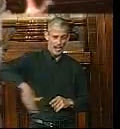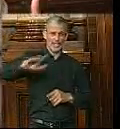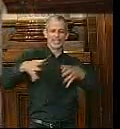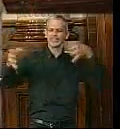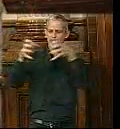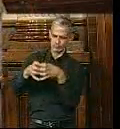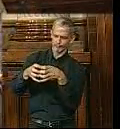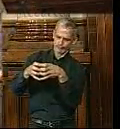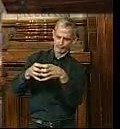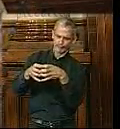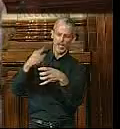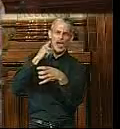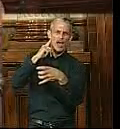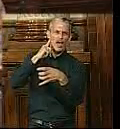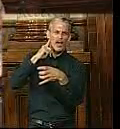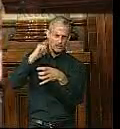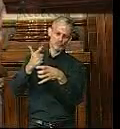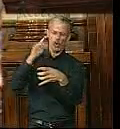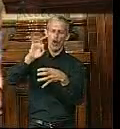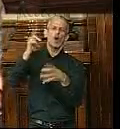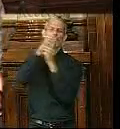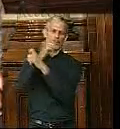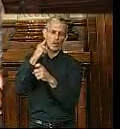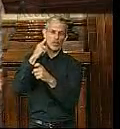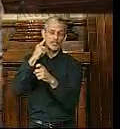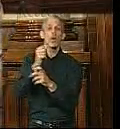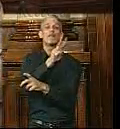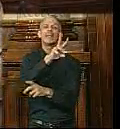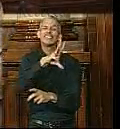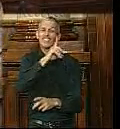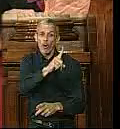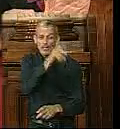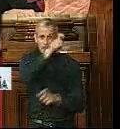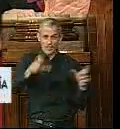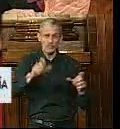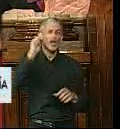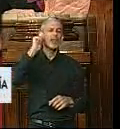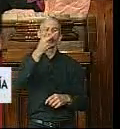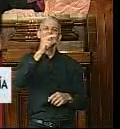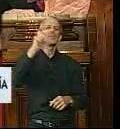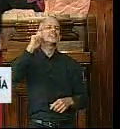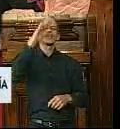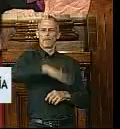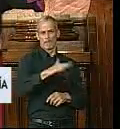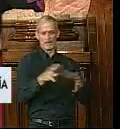las que mirar, y de ahí hay unos 95.000 que son menores de 20 años. Exactamente, sí.